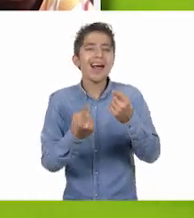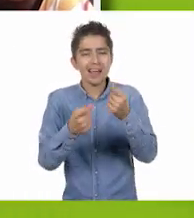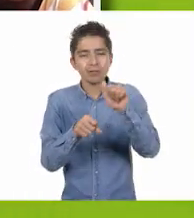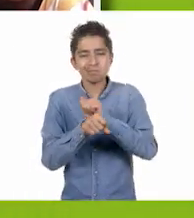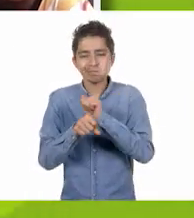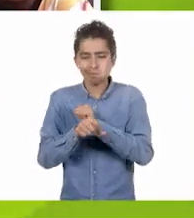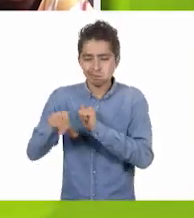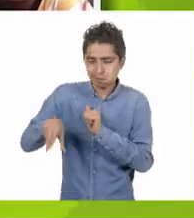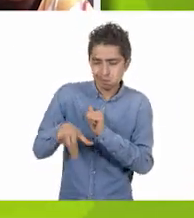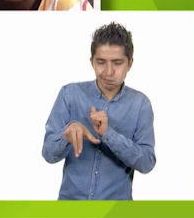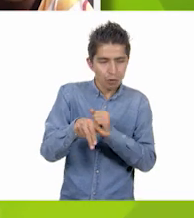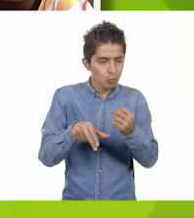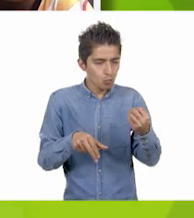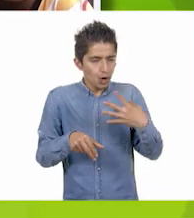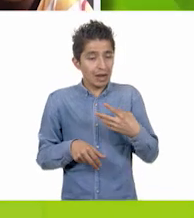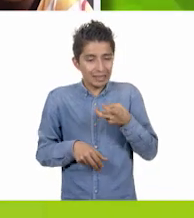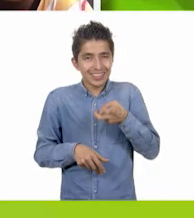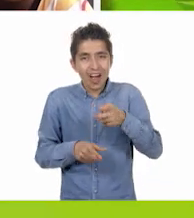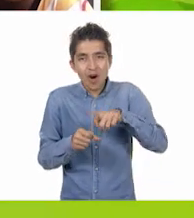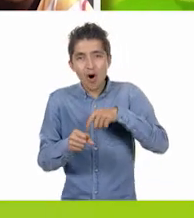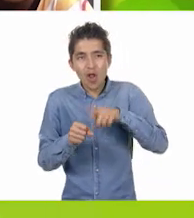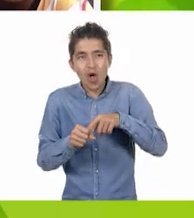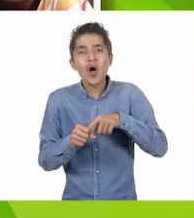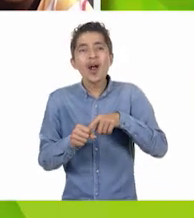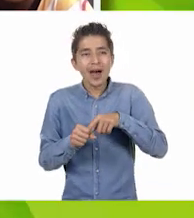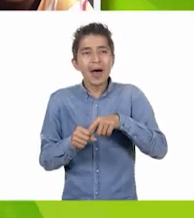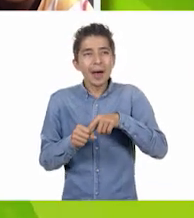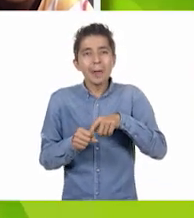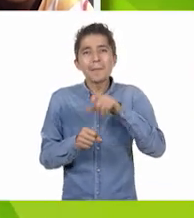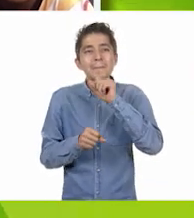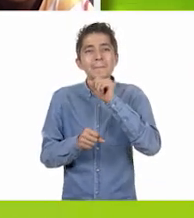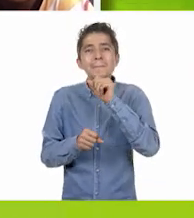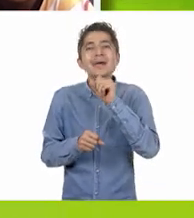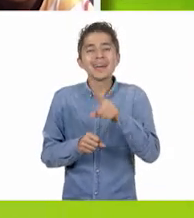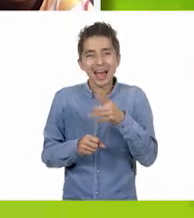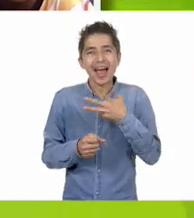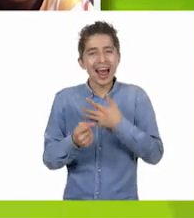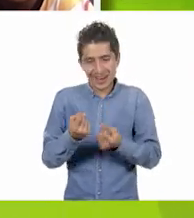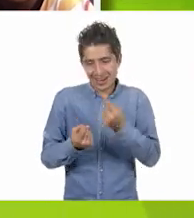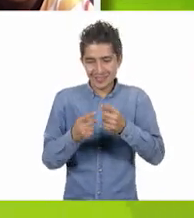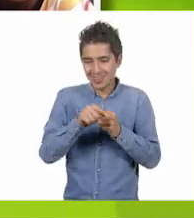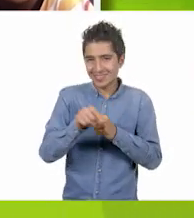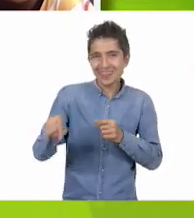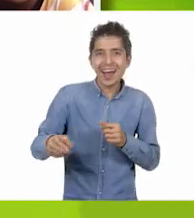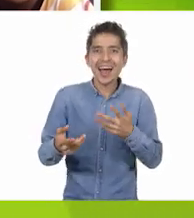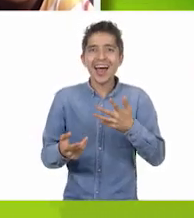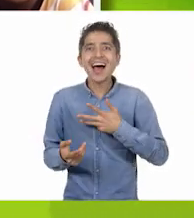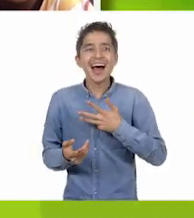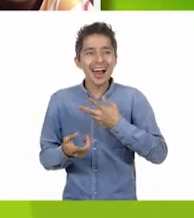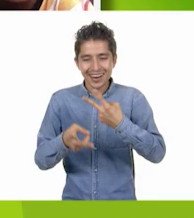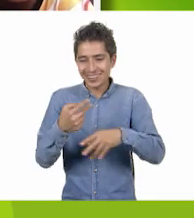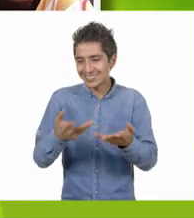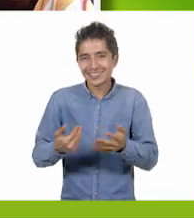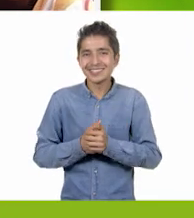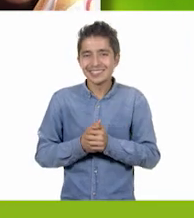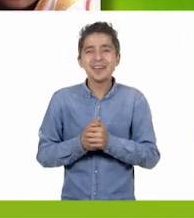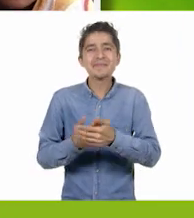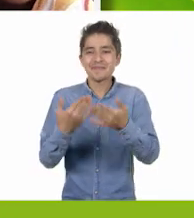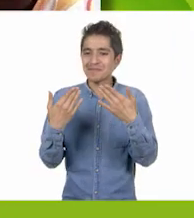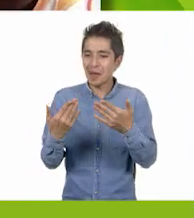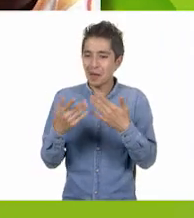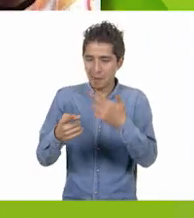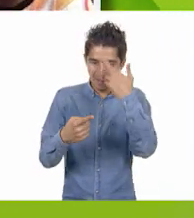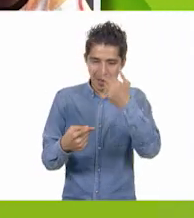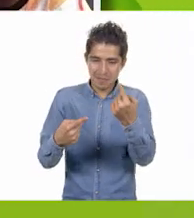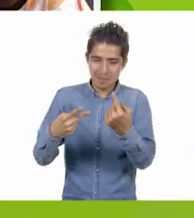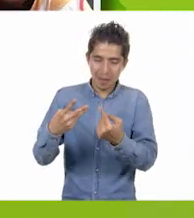los regalaron de ese color y las cercas también lo tienen algunas veces. ¡Wow! Muy bien. Muy buena